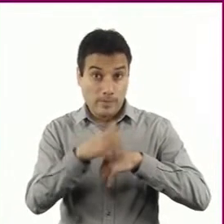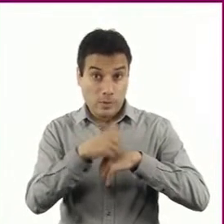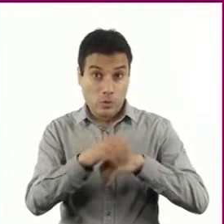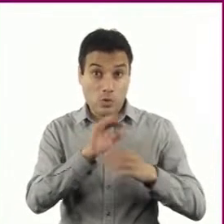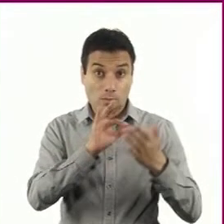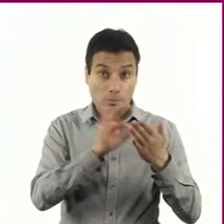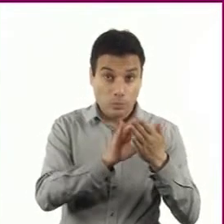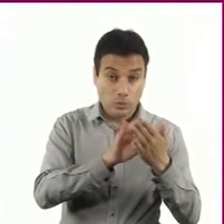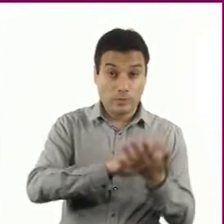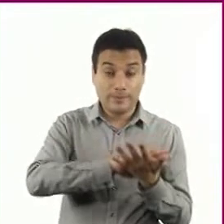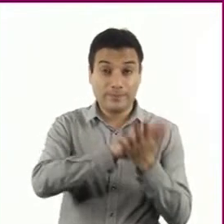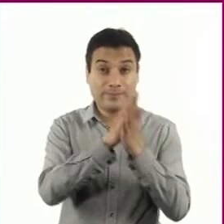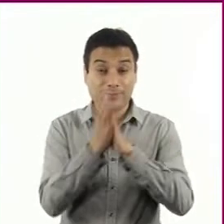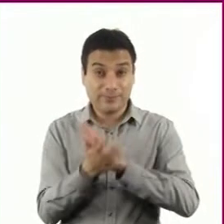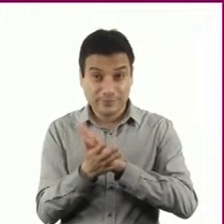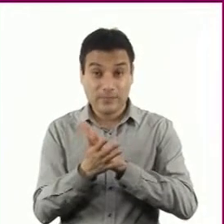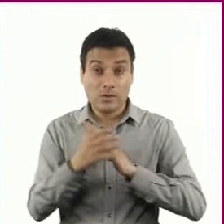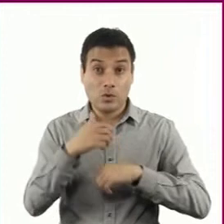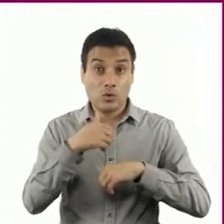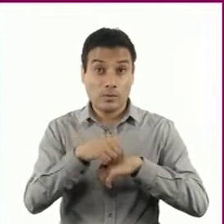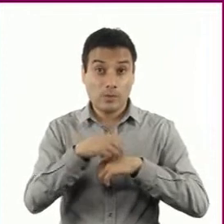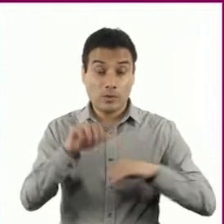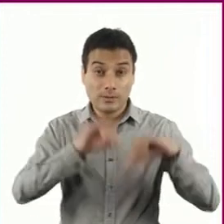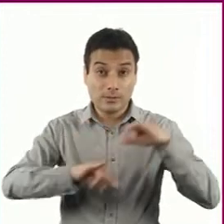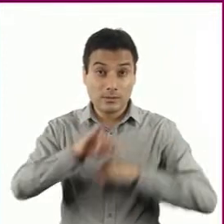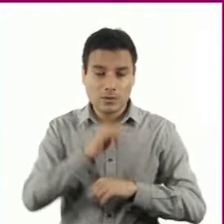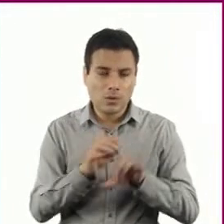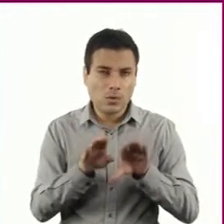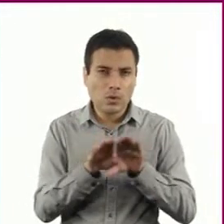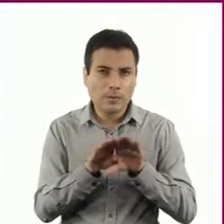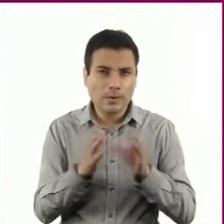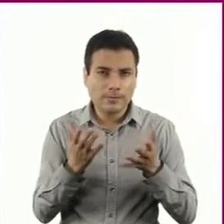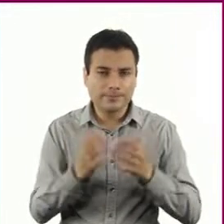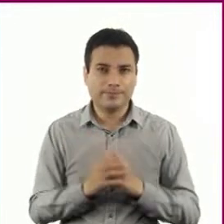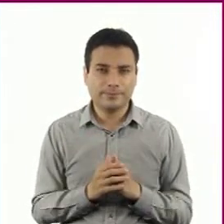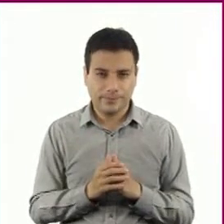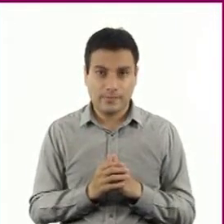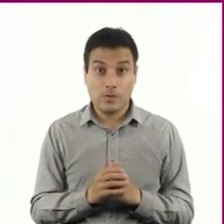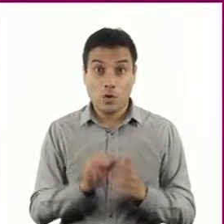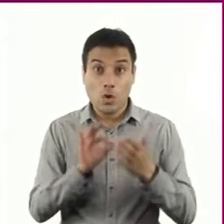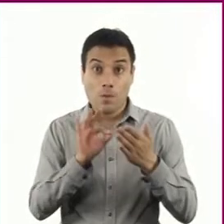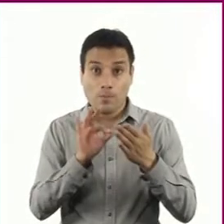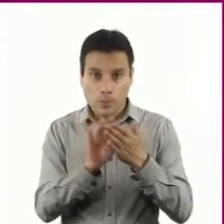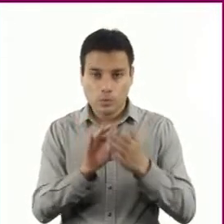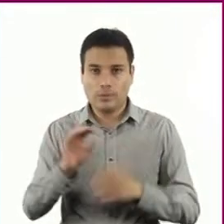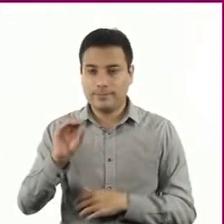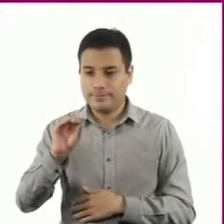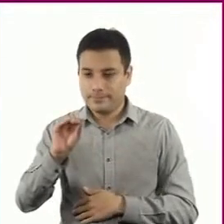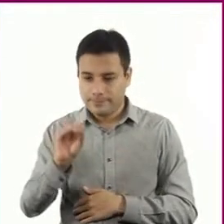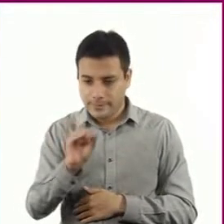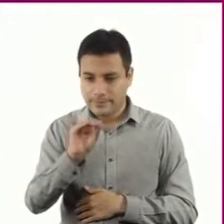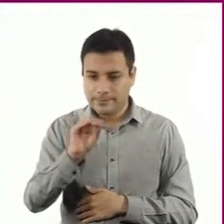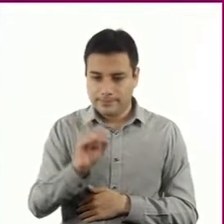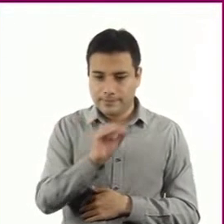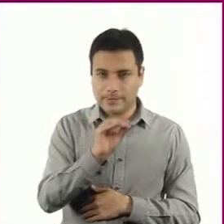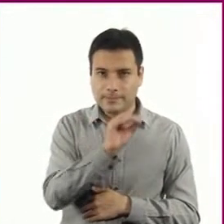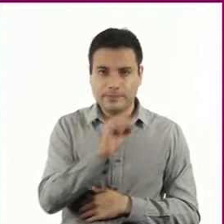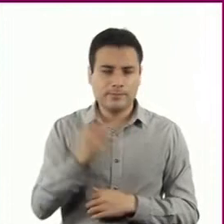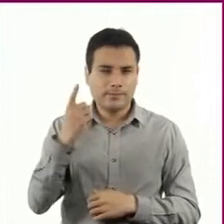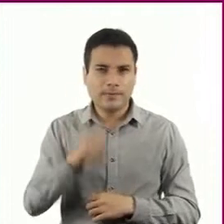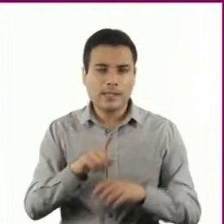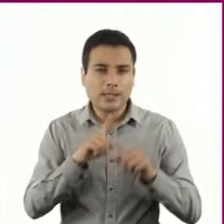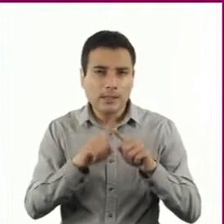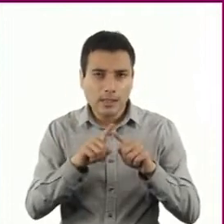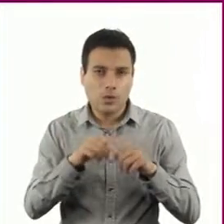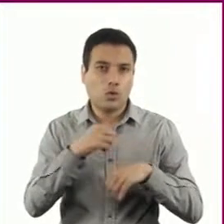con exponente negativo a notación decimal, se recorre el punto decimal a la izquierda tantas cifras como indica el valor absoluto del